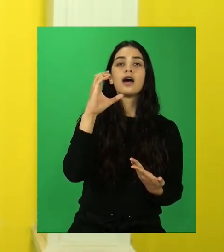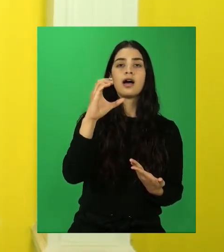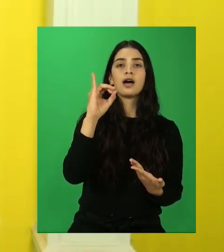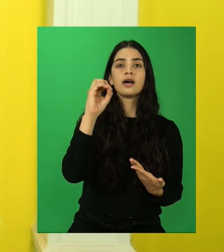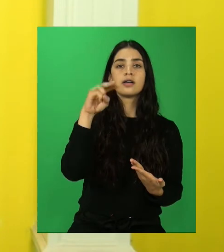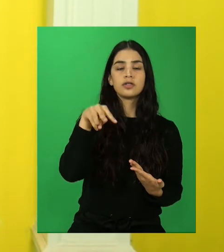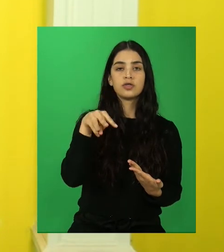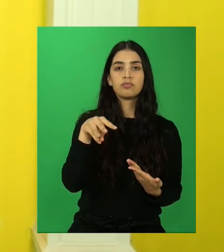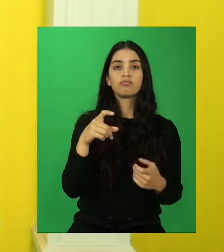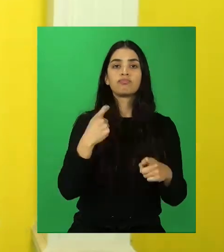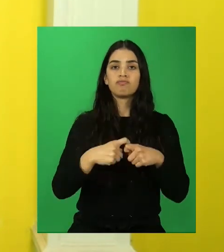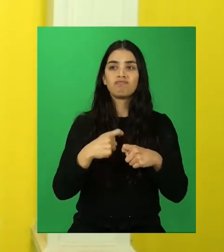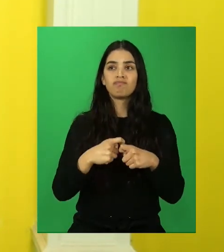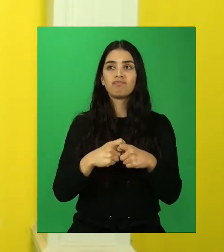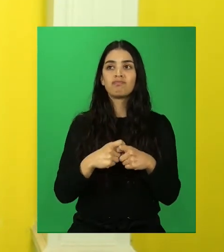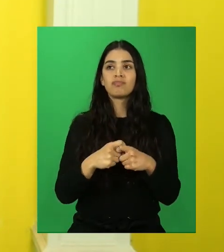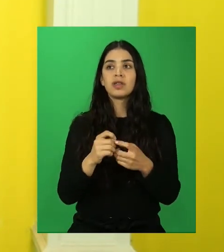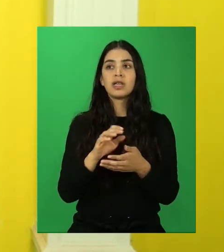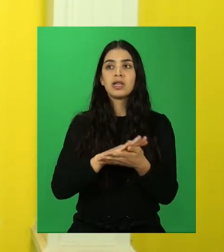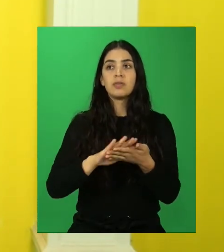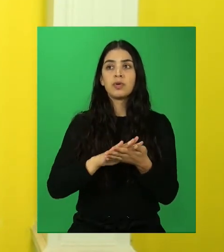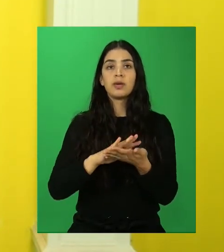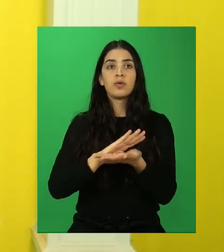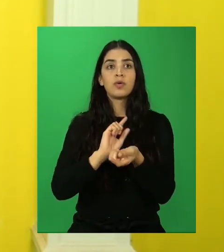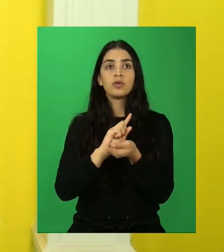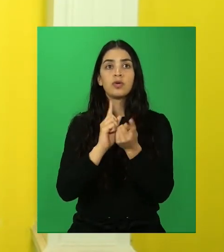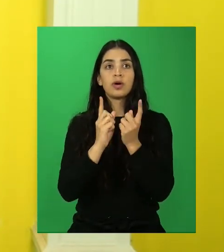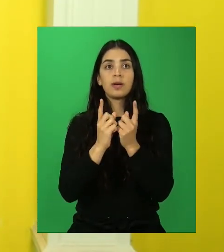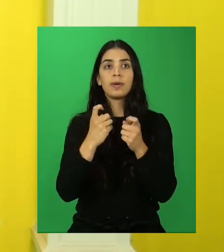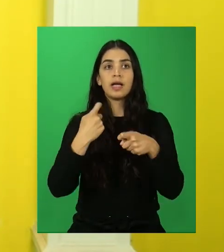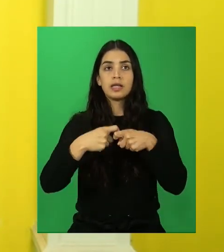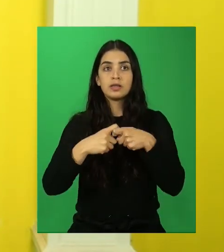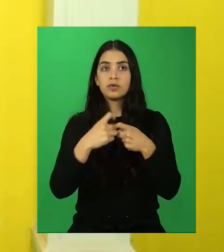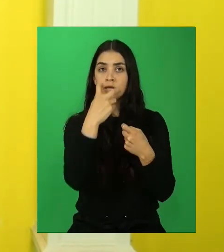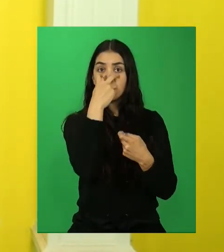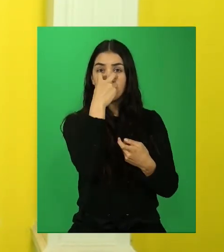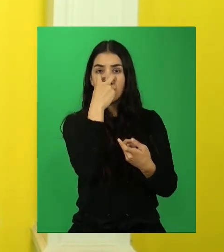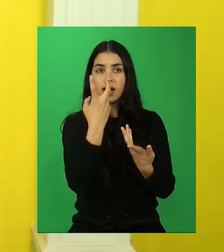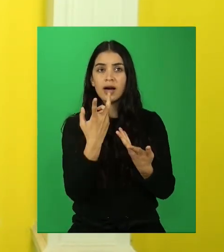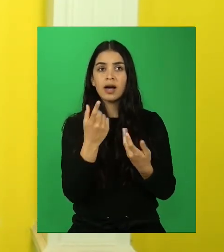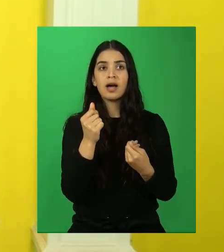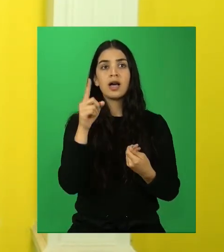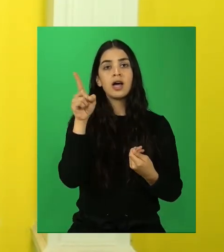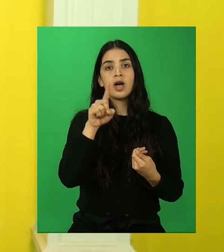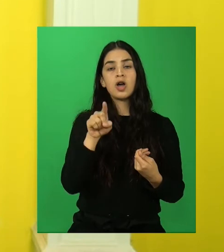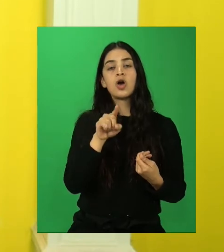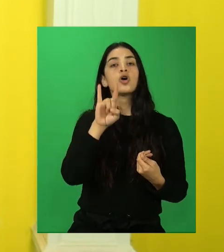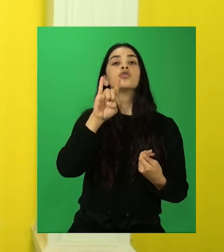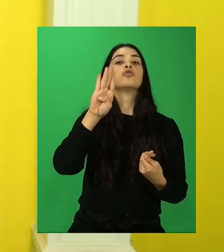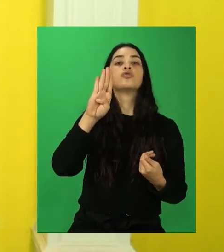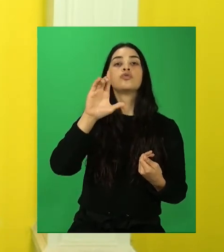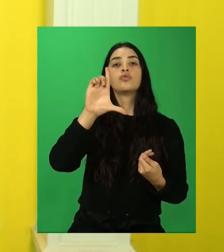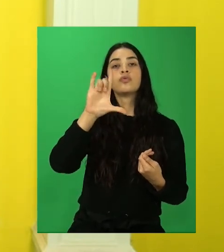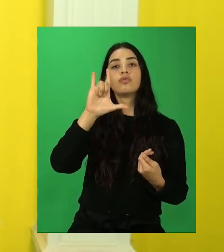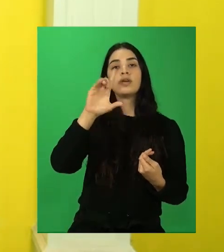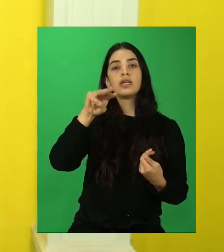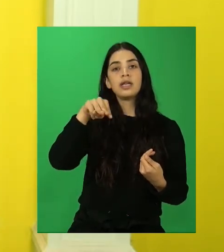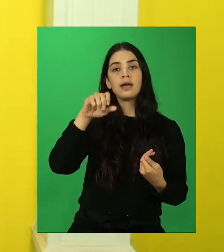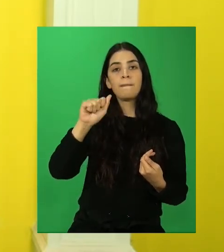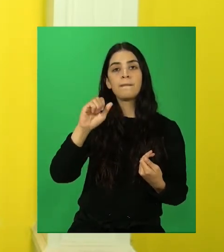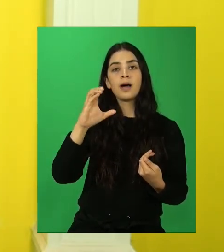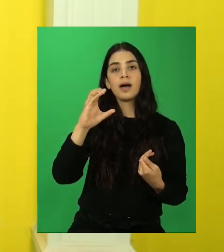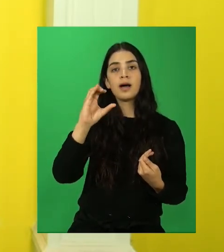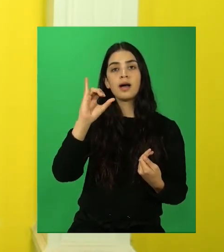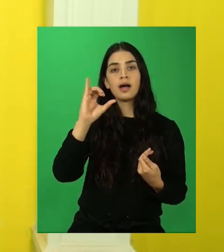llama sublimación. Y de gas a líquido se llama